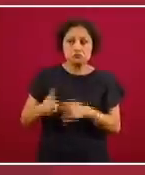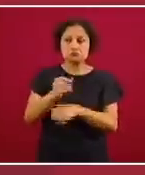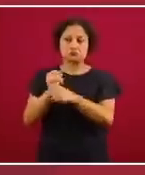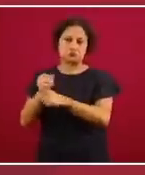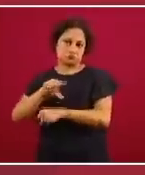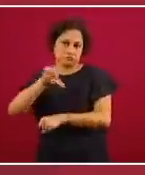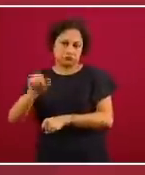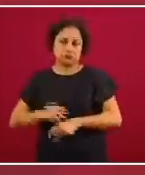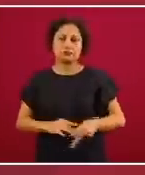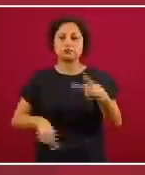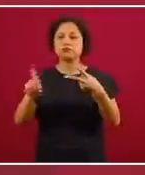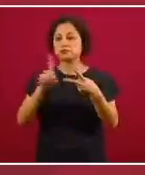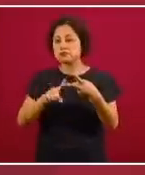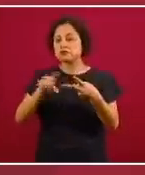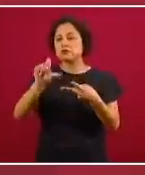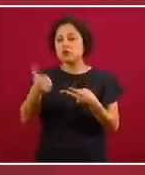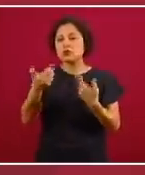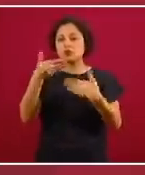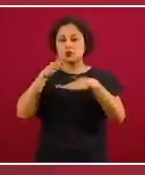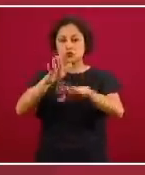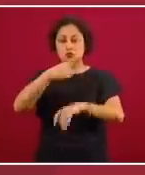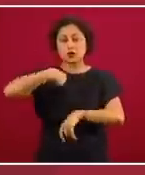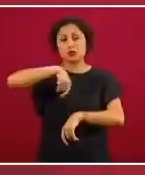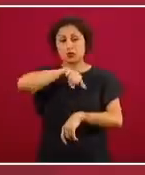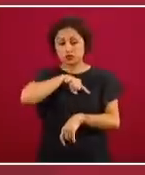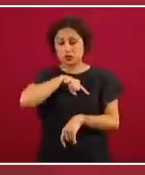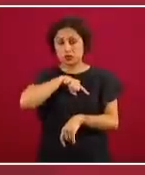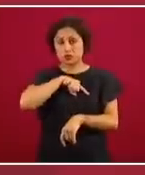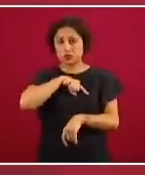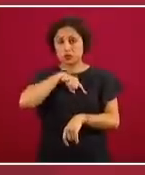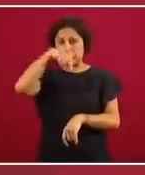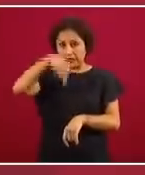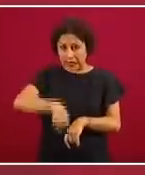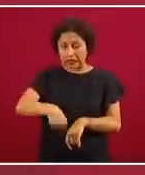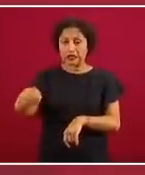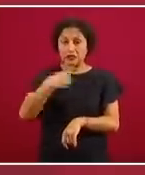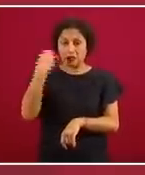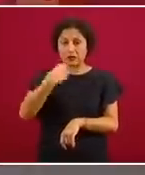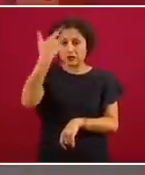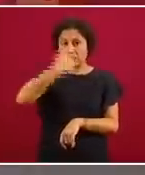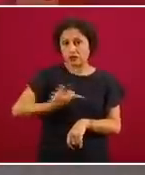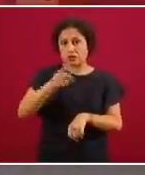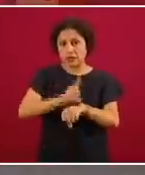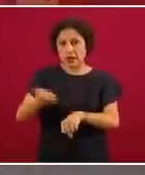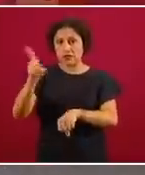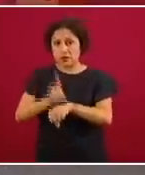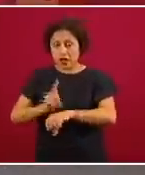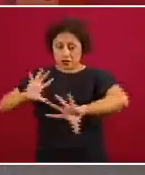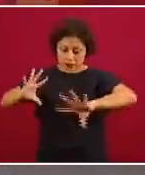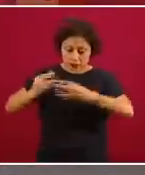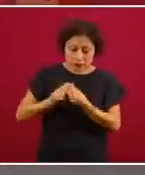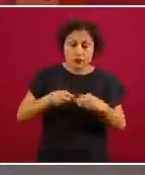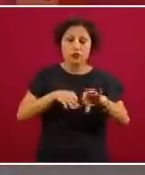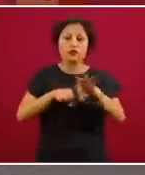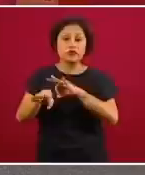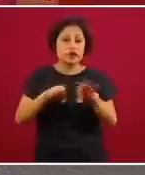respecto a el trabajo que hacemos aquí todas las noches, este trabajo representa el esfuerzo de,